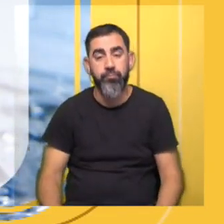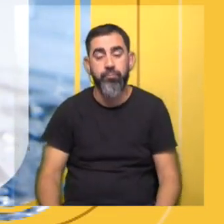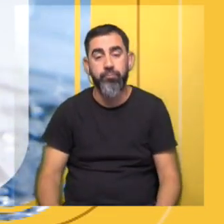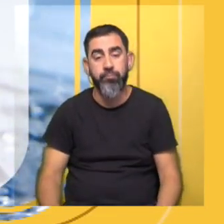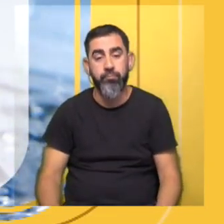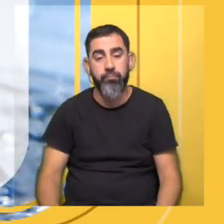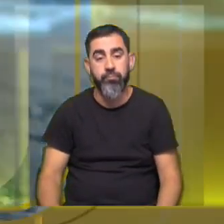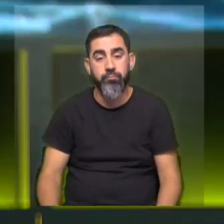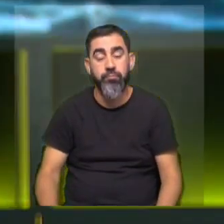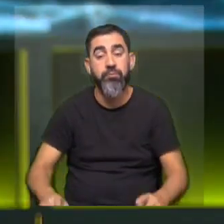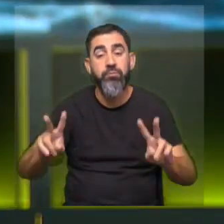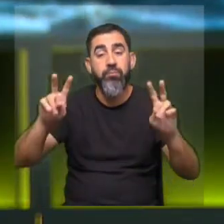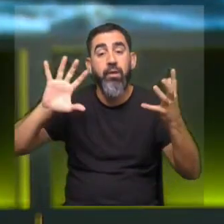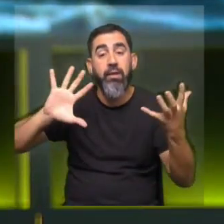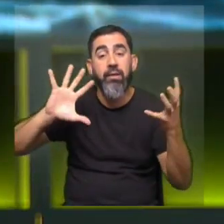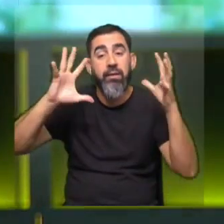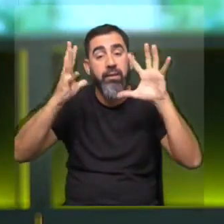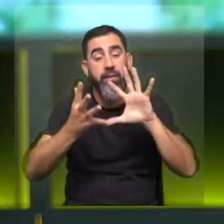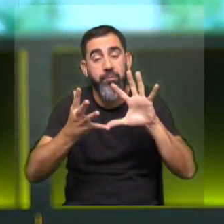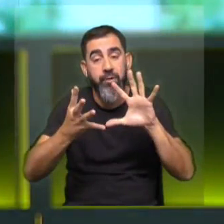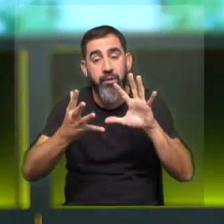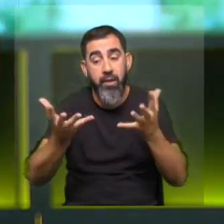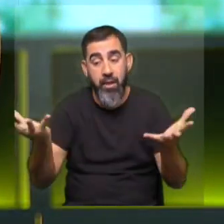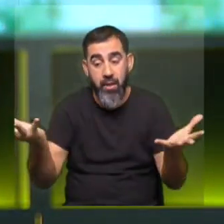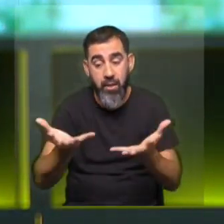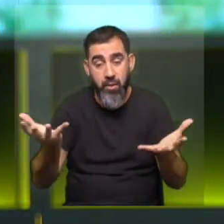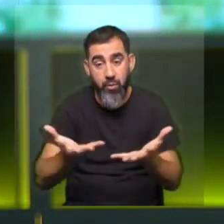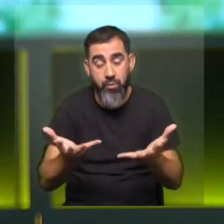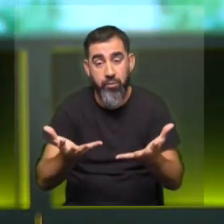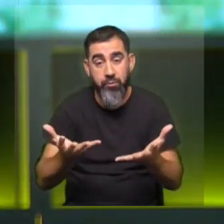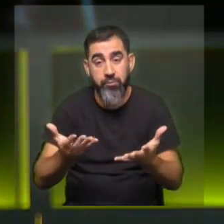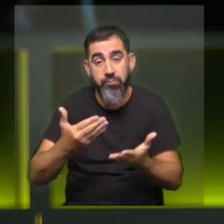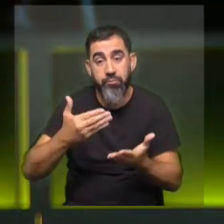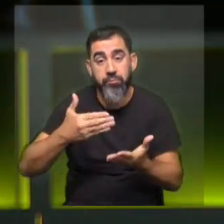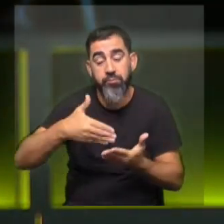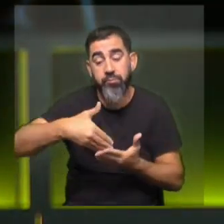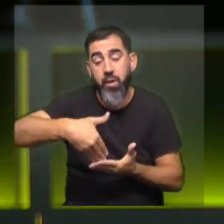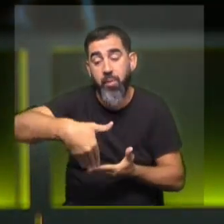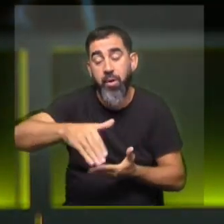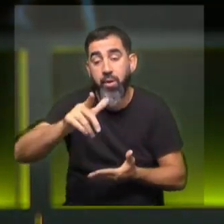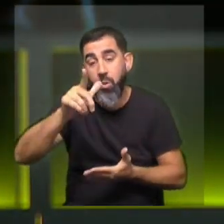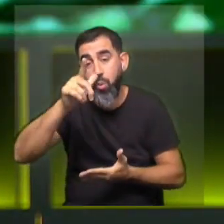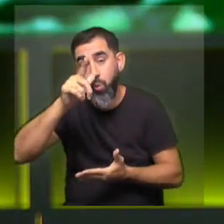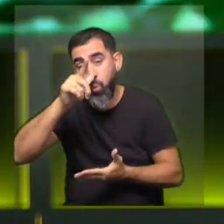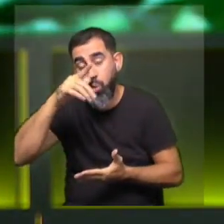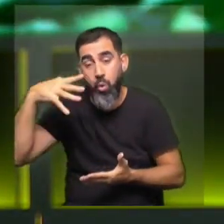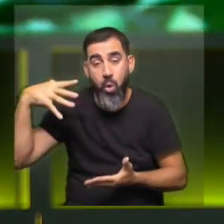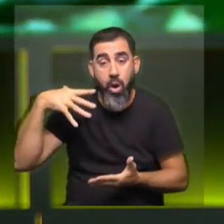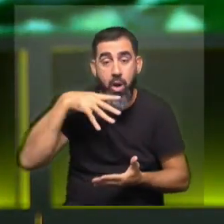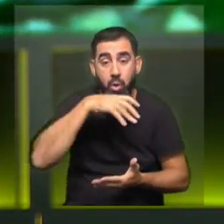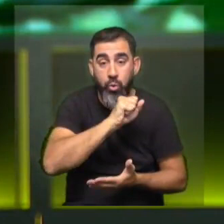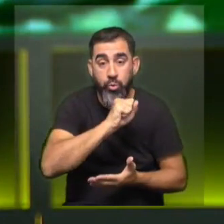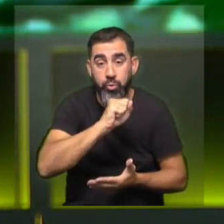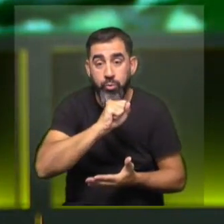perspectivas climáticas o de los modelos climáticos que estamos viendo es que a partir del mes de julio, agosto, este